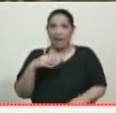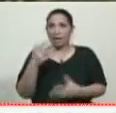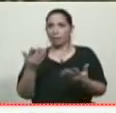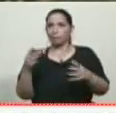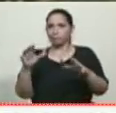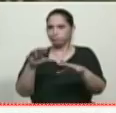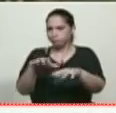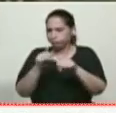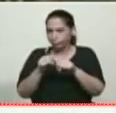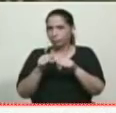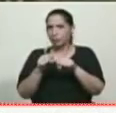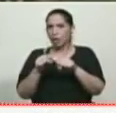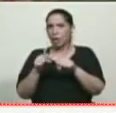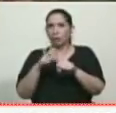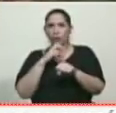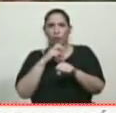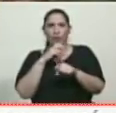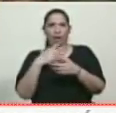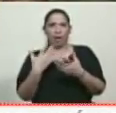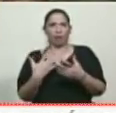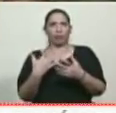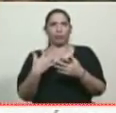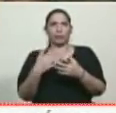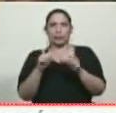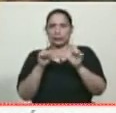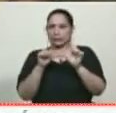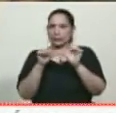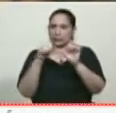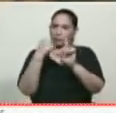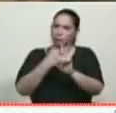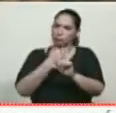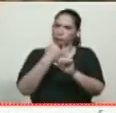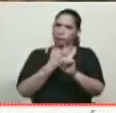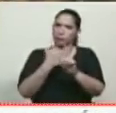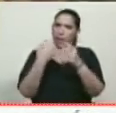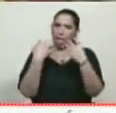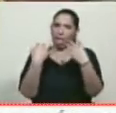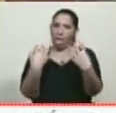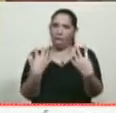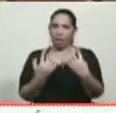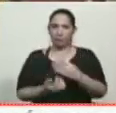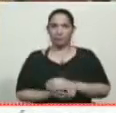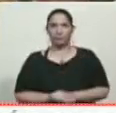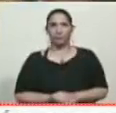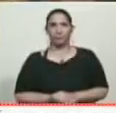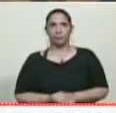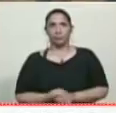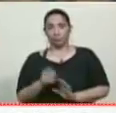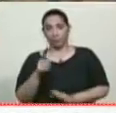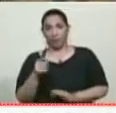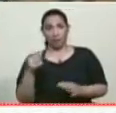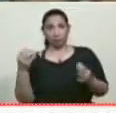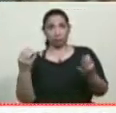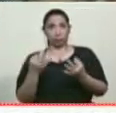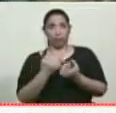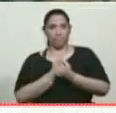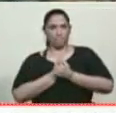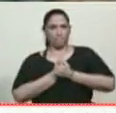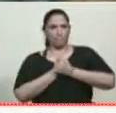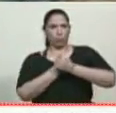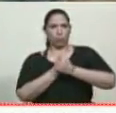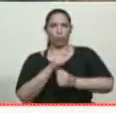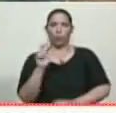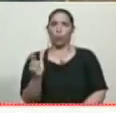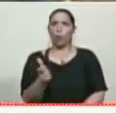lo que es la contundencia de un amor y de una obsesión. Él está verdaderamente enamorado de Guayana. No